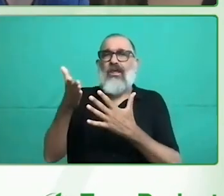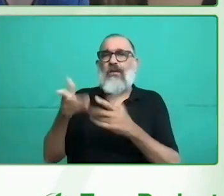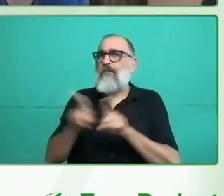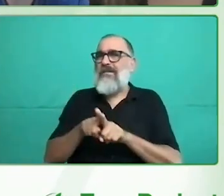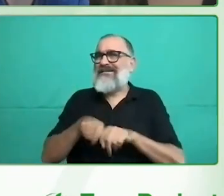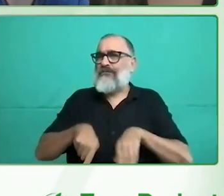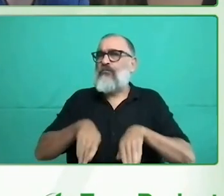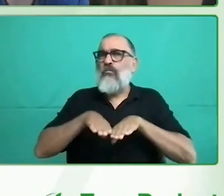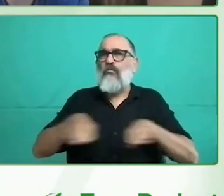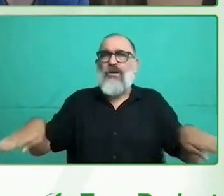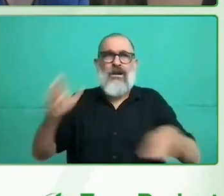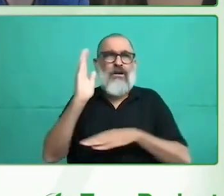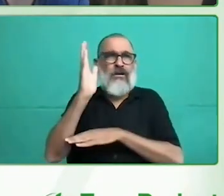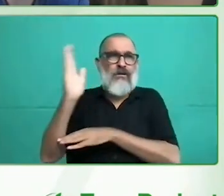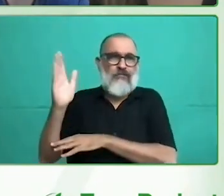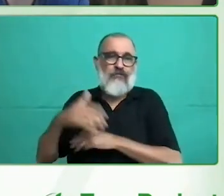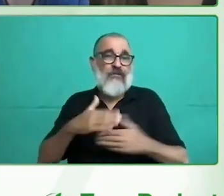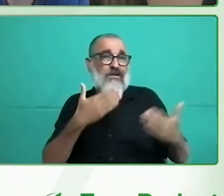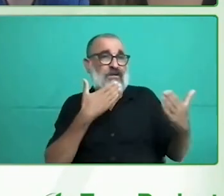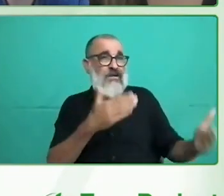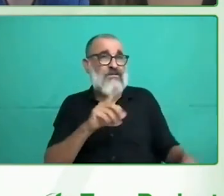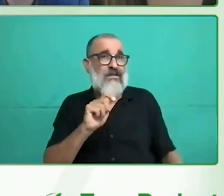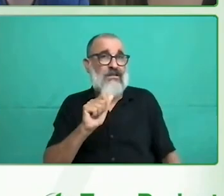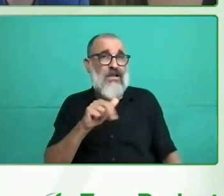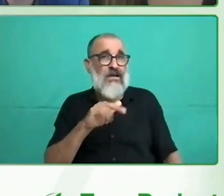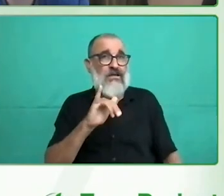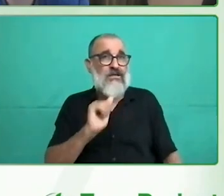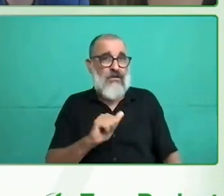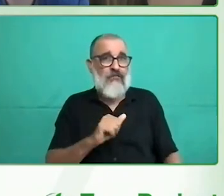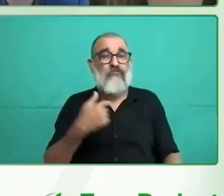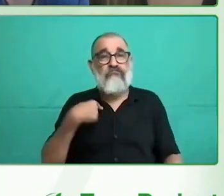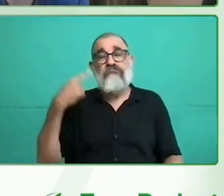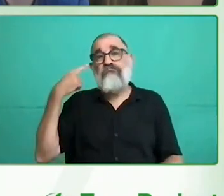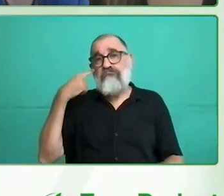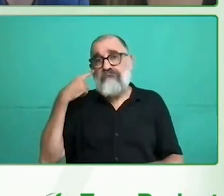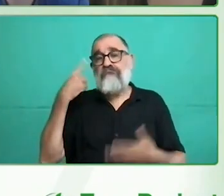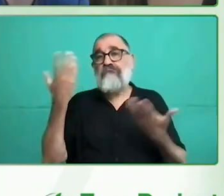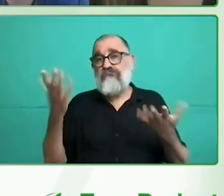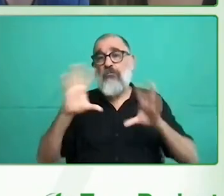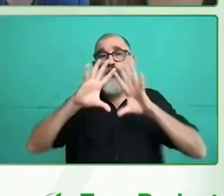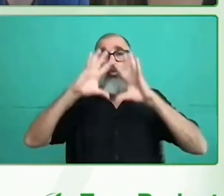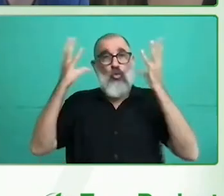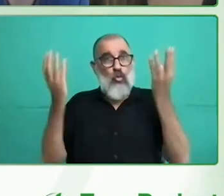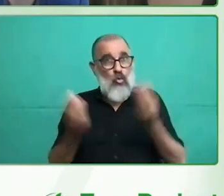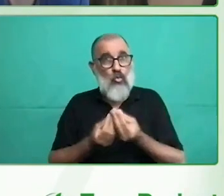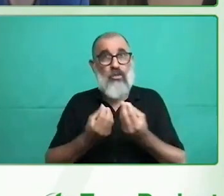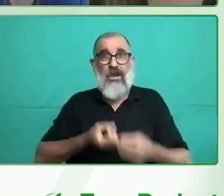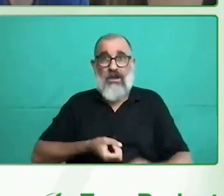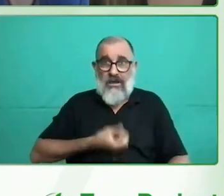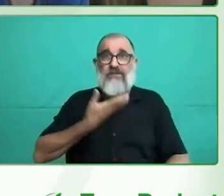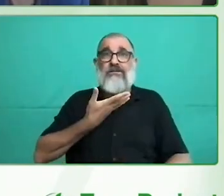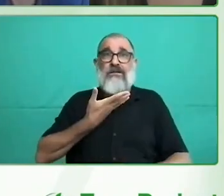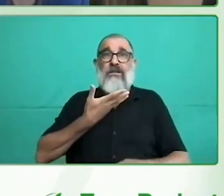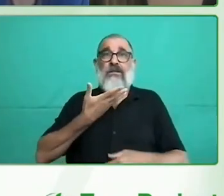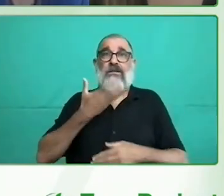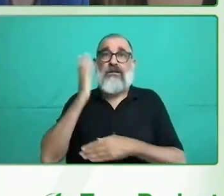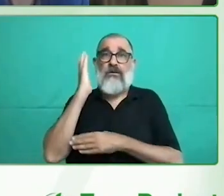tremenda calidad en cuanto a la ejecución, y también un montón de elementos innovadores que yo creo